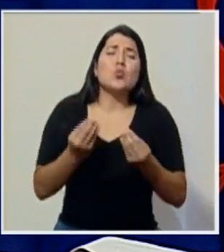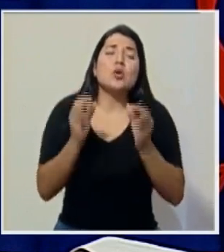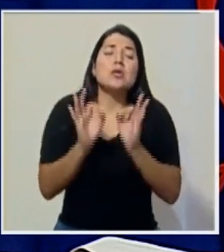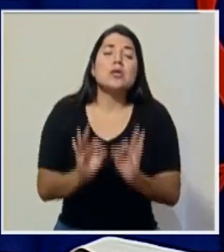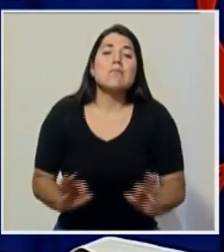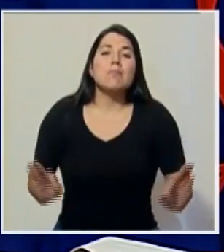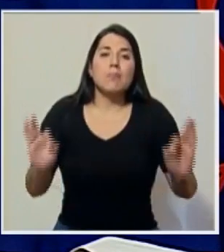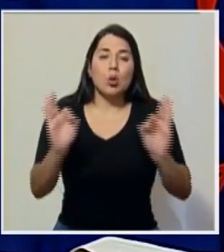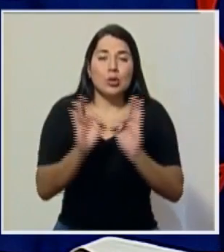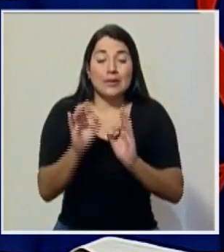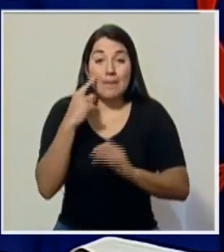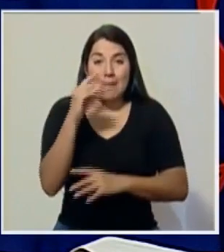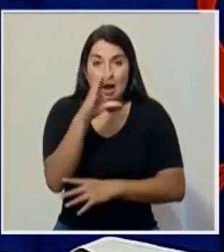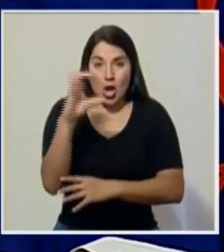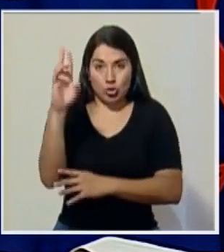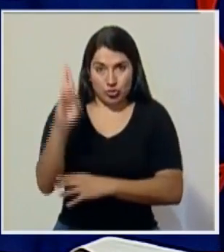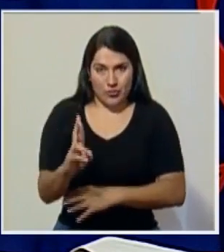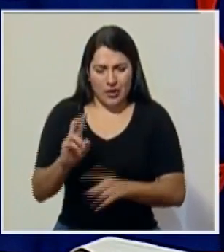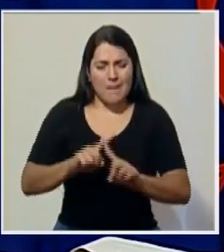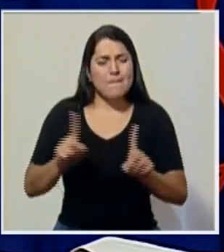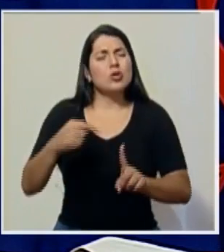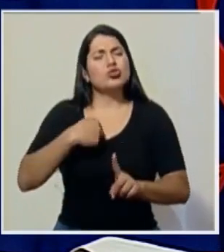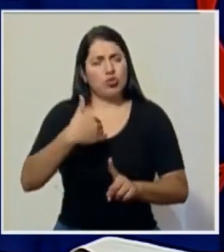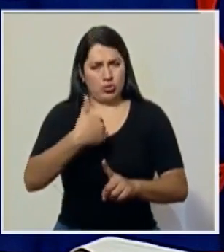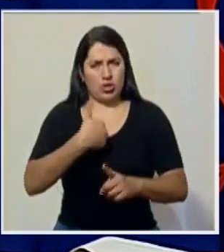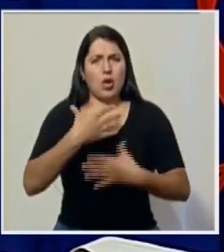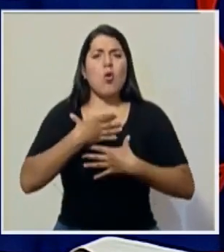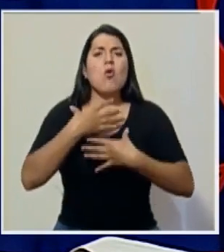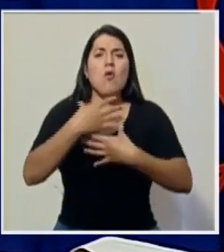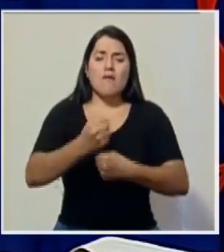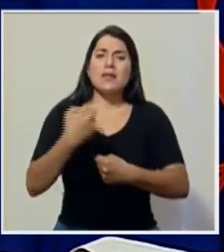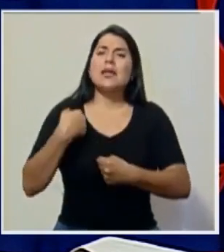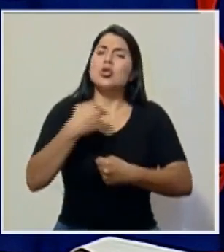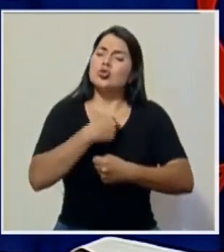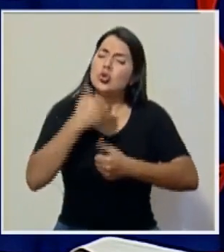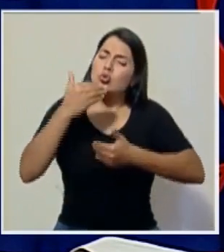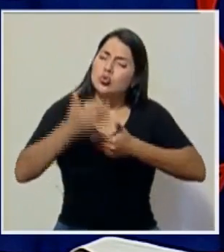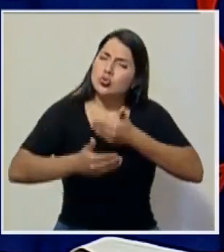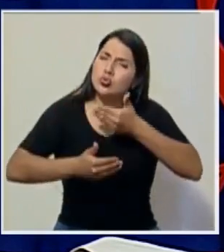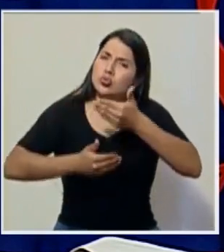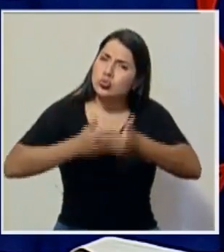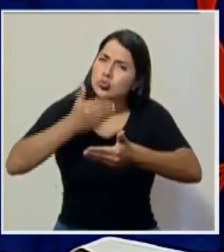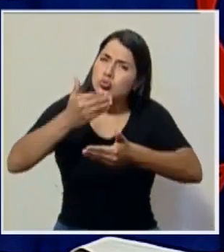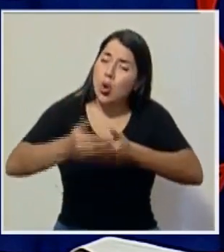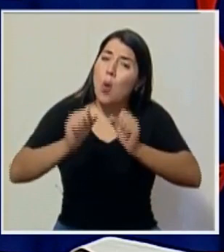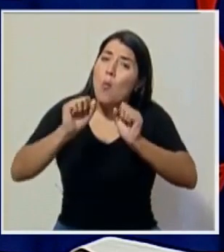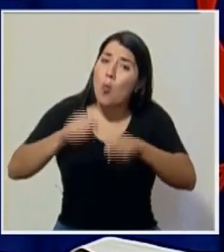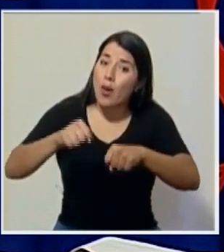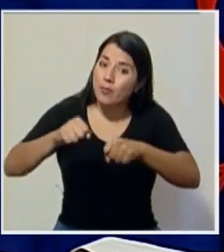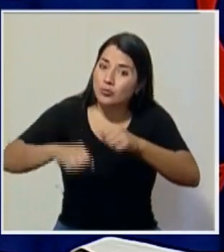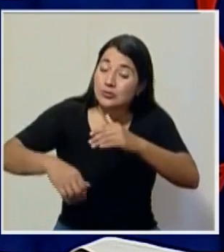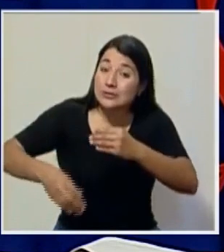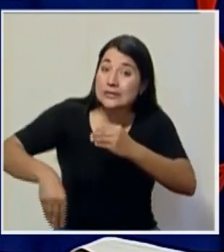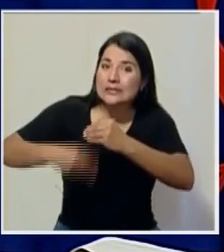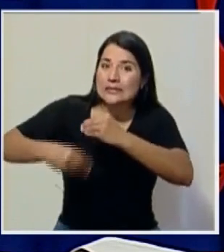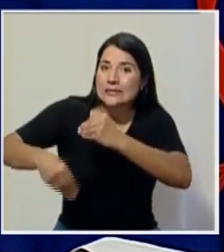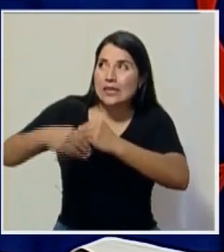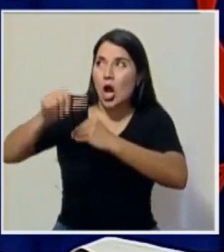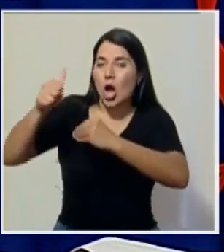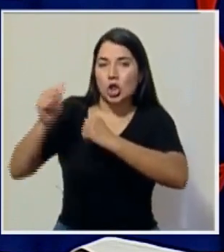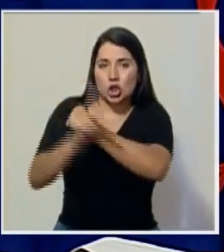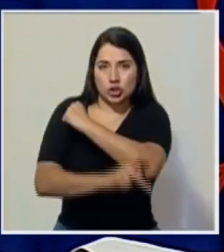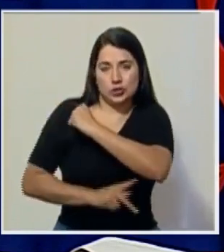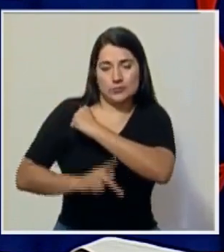el país, yo tengo la plena confianza que poco a poco vamos a ir trabajando en esos indicadores que